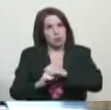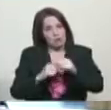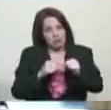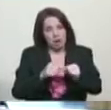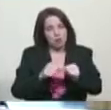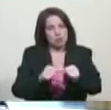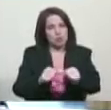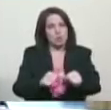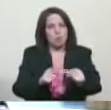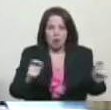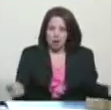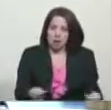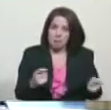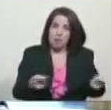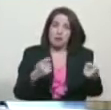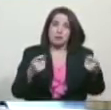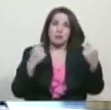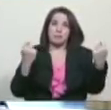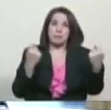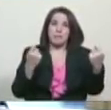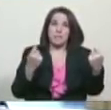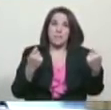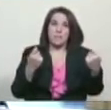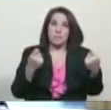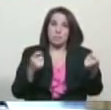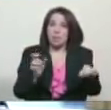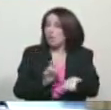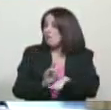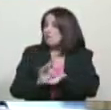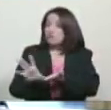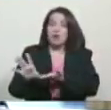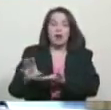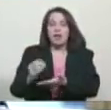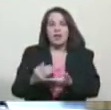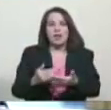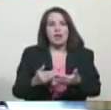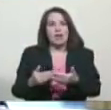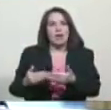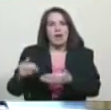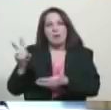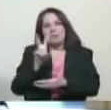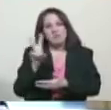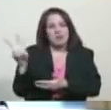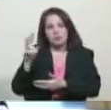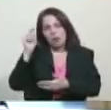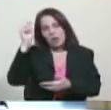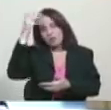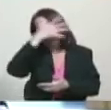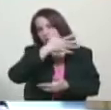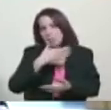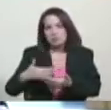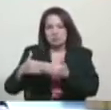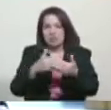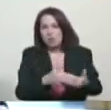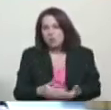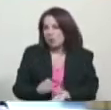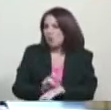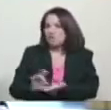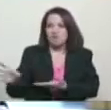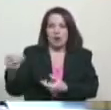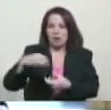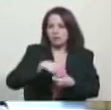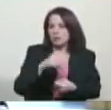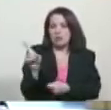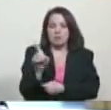en la campaña Mano Fuera de Venezuela, Donald Trump. Mano Fuera de Venezuela. Le pido al pueblo de